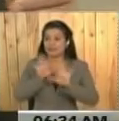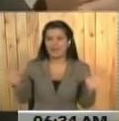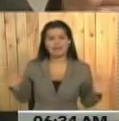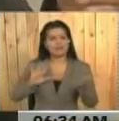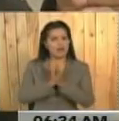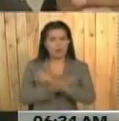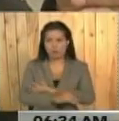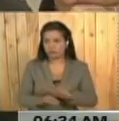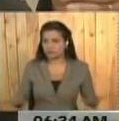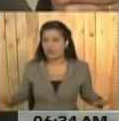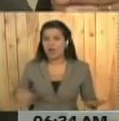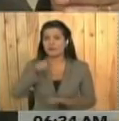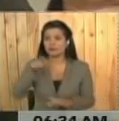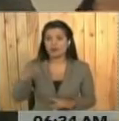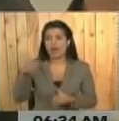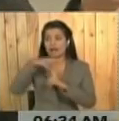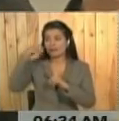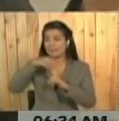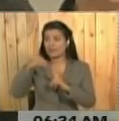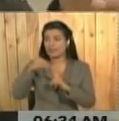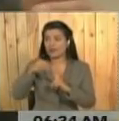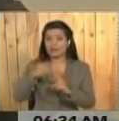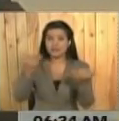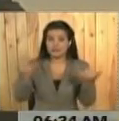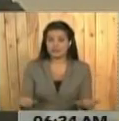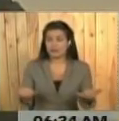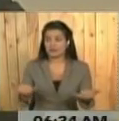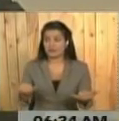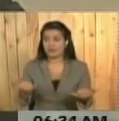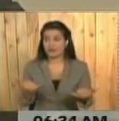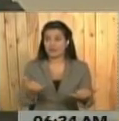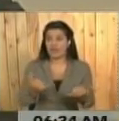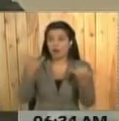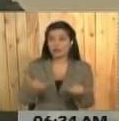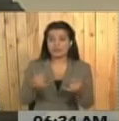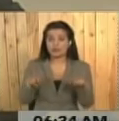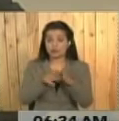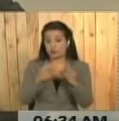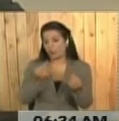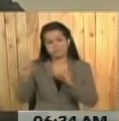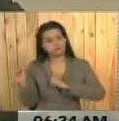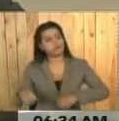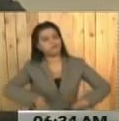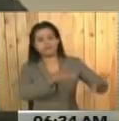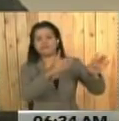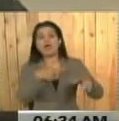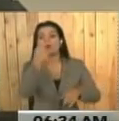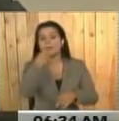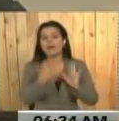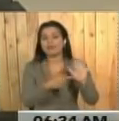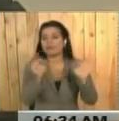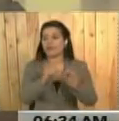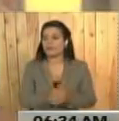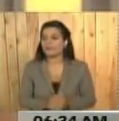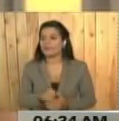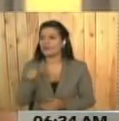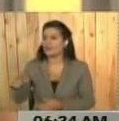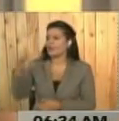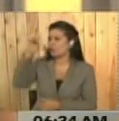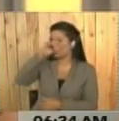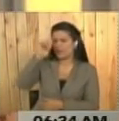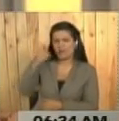los que se fueran a plaza Altamira ahí están en el basurero de la historia porque ni siquiera ellos los toman en cuenta ahora pero diado que no tiene miedo